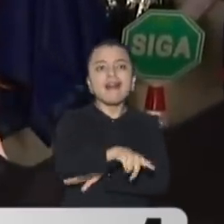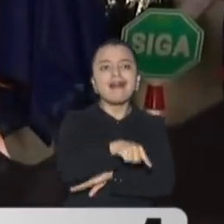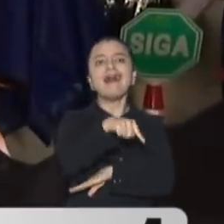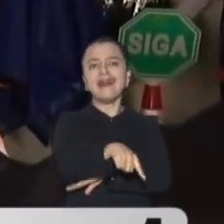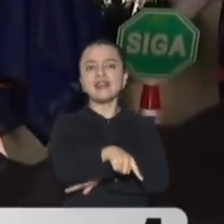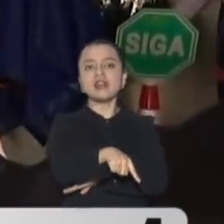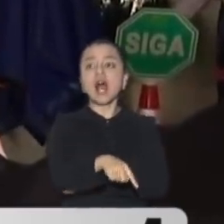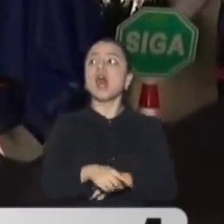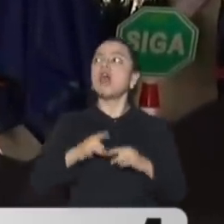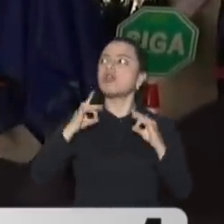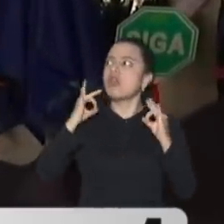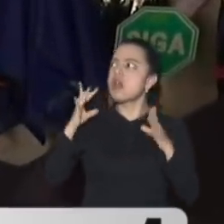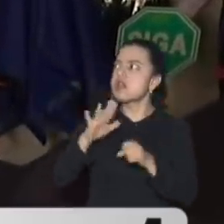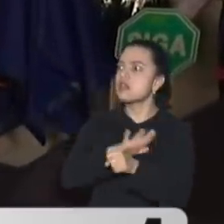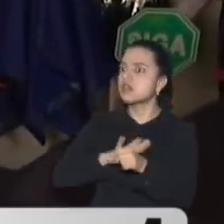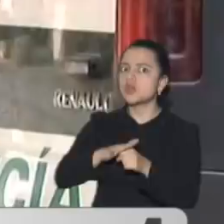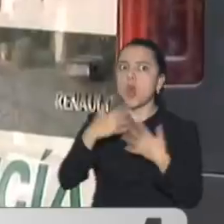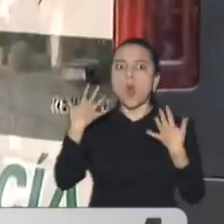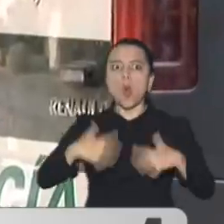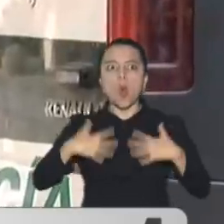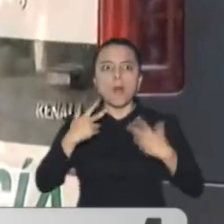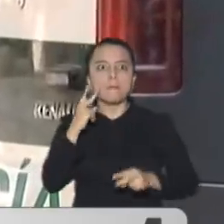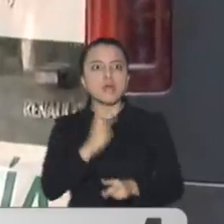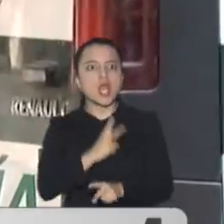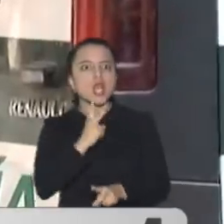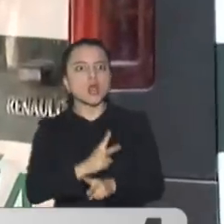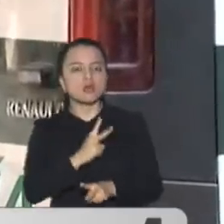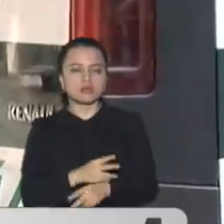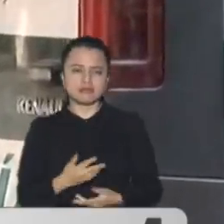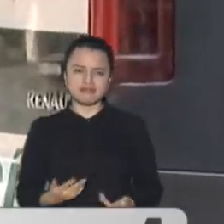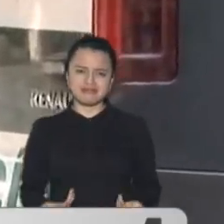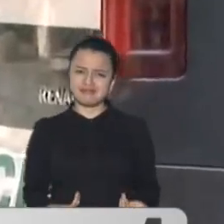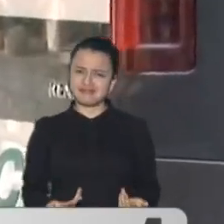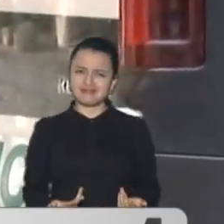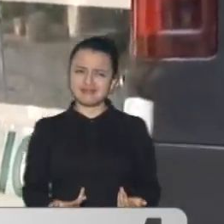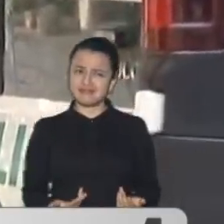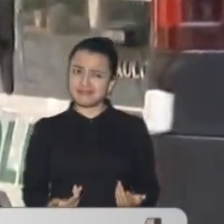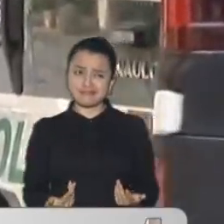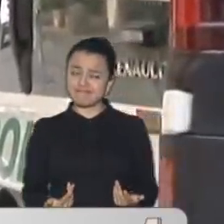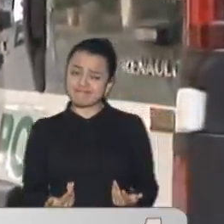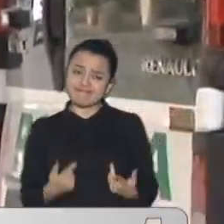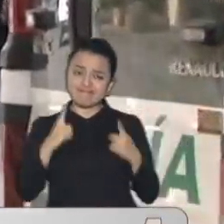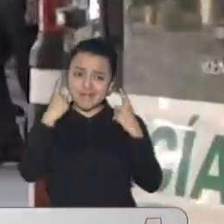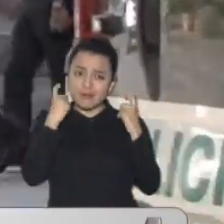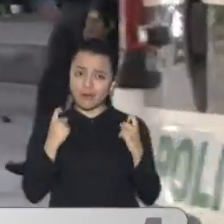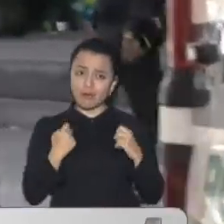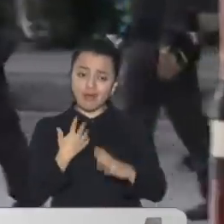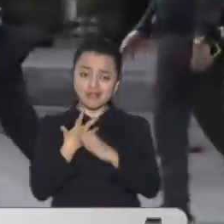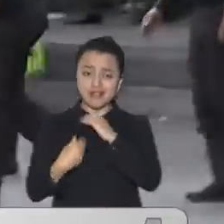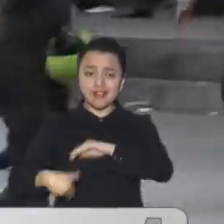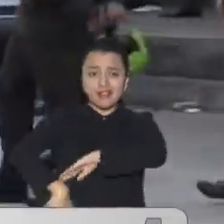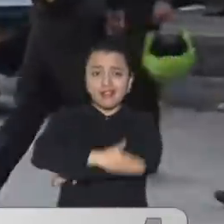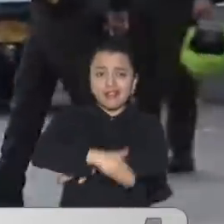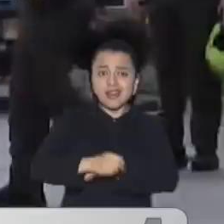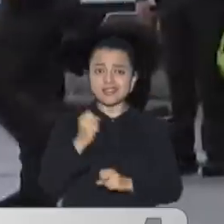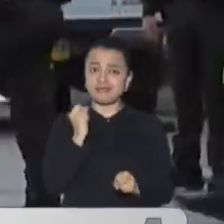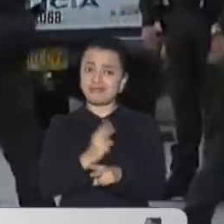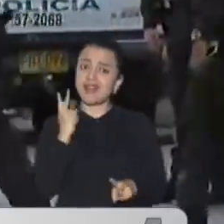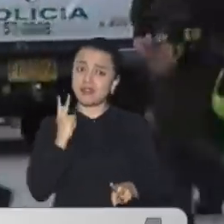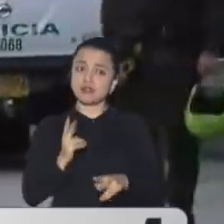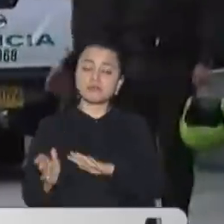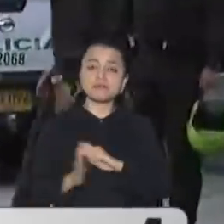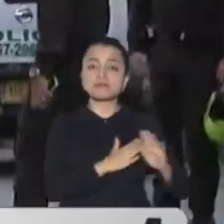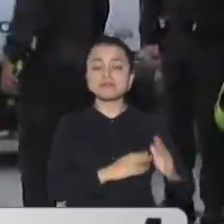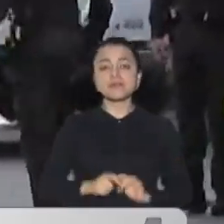Entonces hay que estar precavido, de salir con mucho cuidado y no está tanto. Voceros de los comerciantes en Barranquilla aseguran